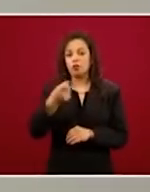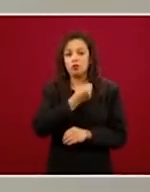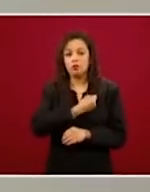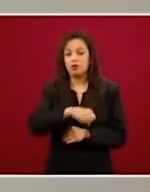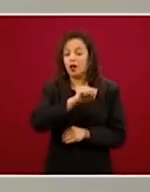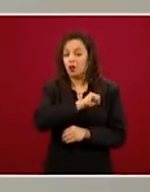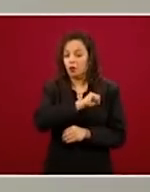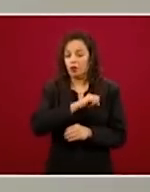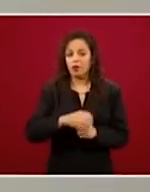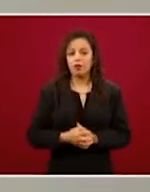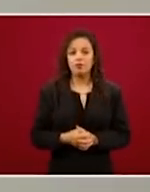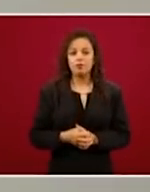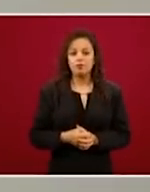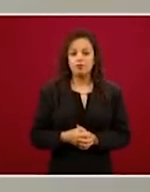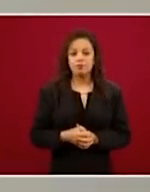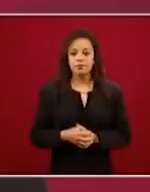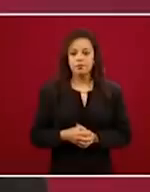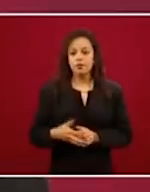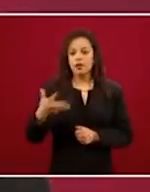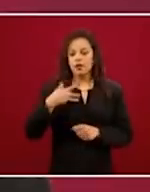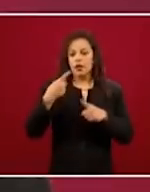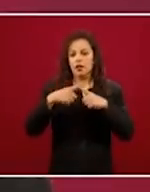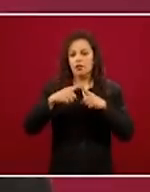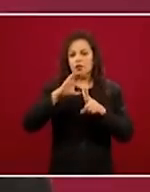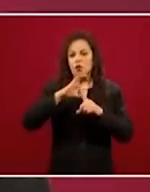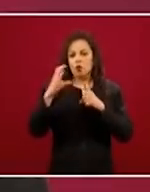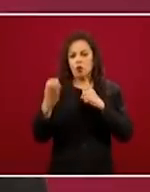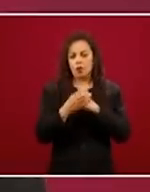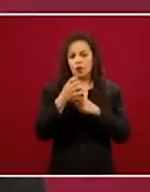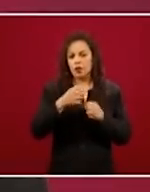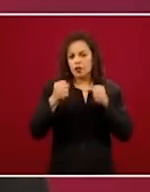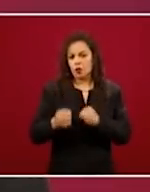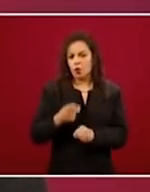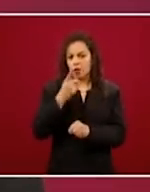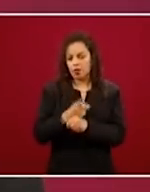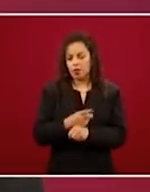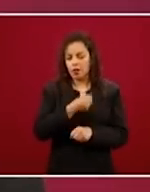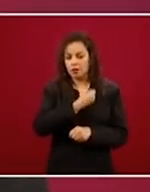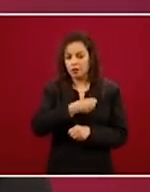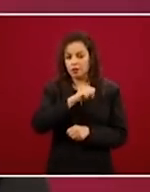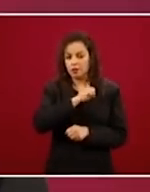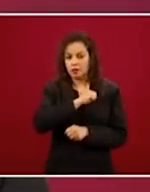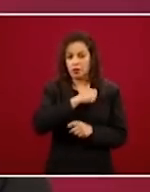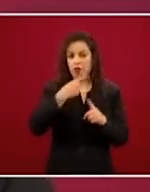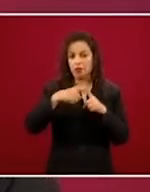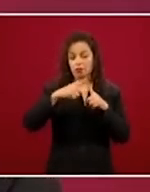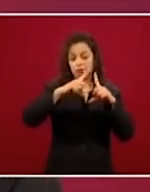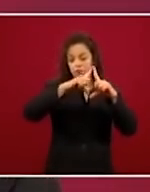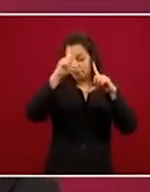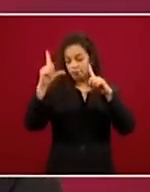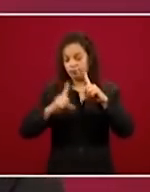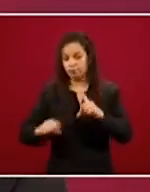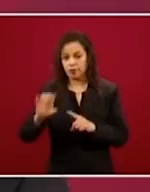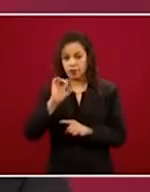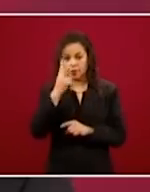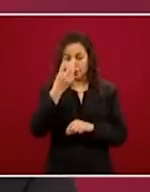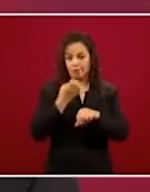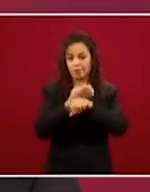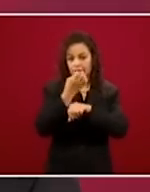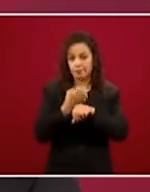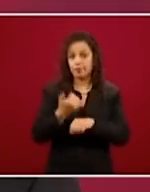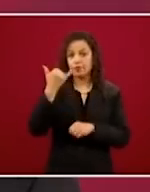activos en los comités de seguridad en salud de los 32 estados y con énfasis en los cinco aeropuertos